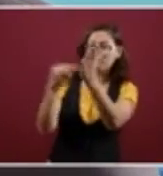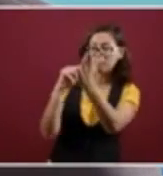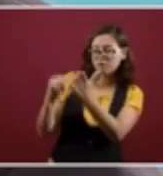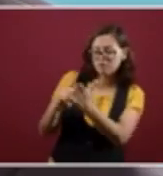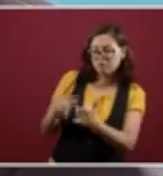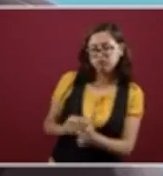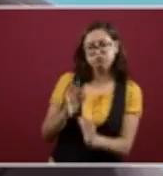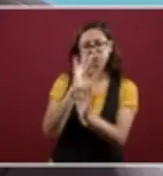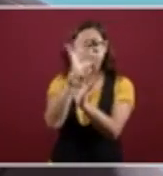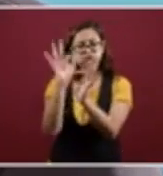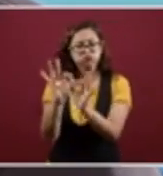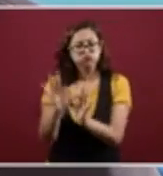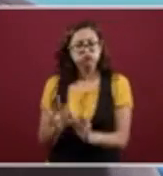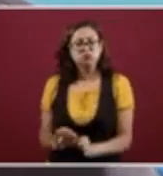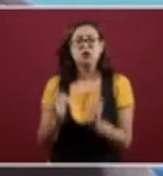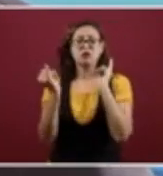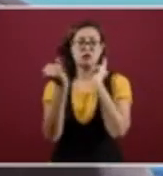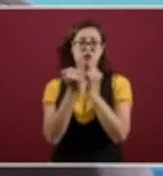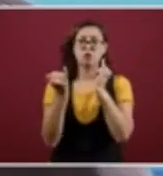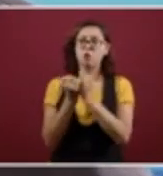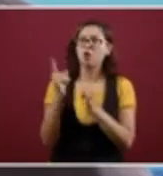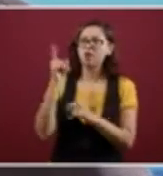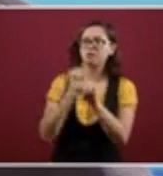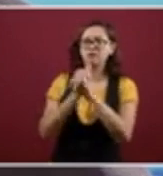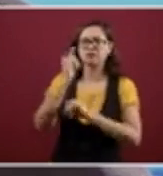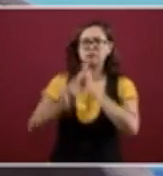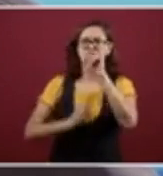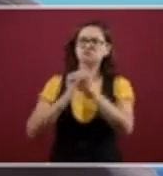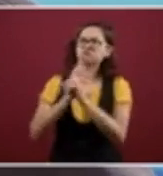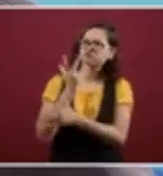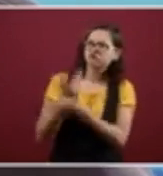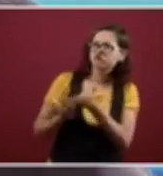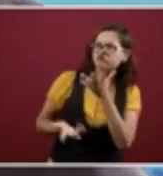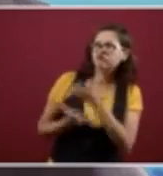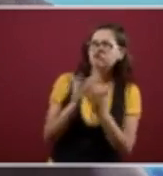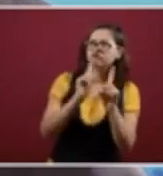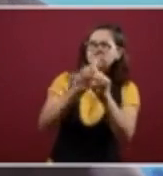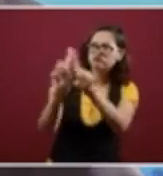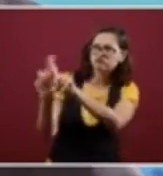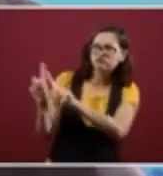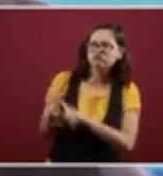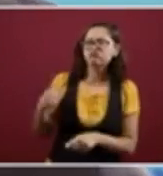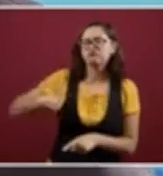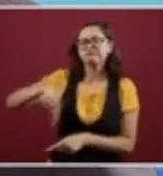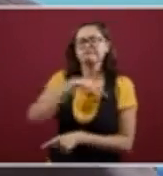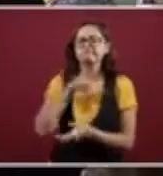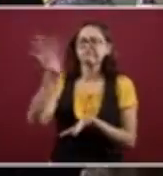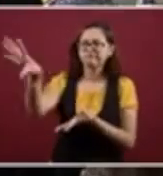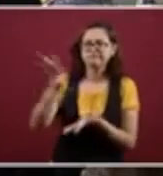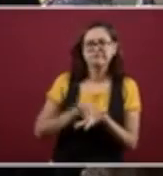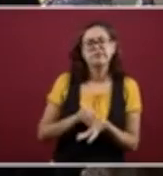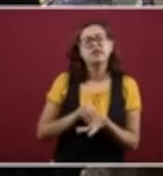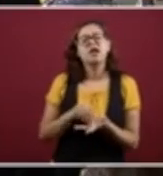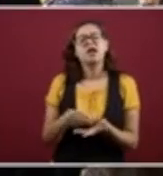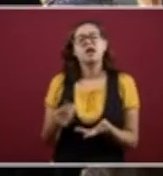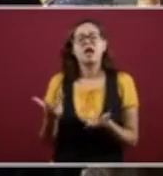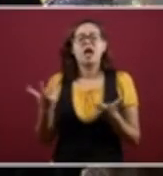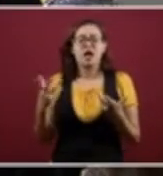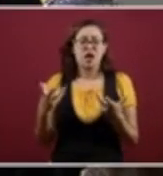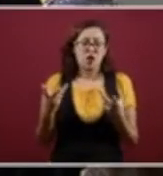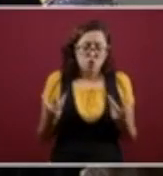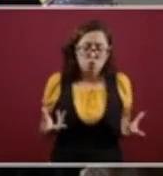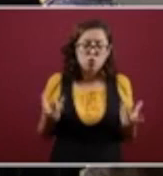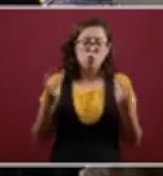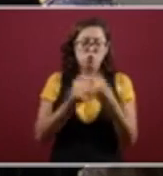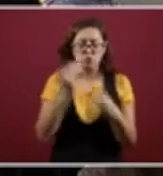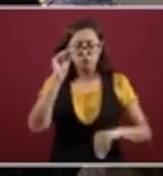asesorado de las mejores prácticas internacionales. Se han acercado a través de nuestra Secretaría de Relaciones Exteriores las embajadas de Reino